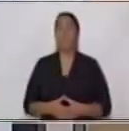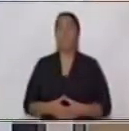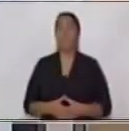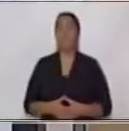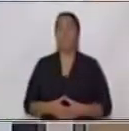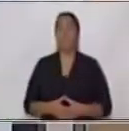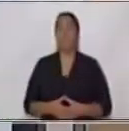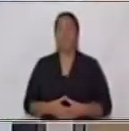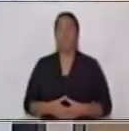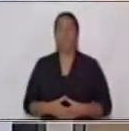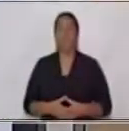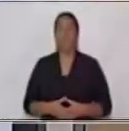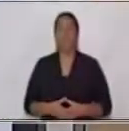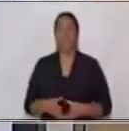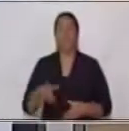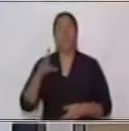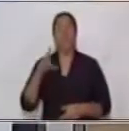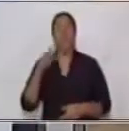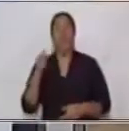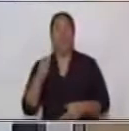la fiesta